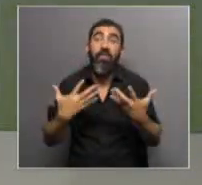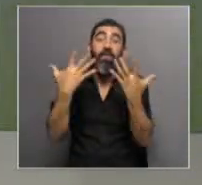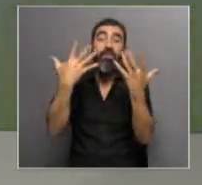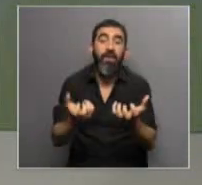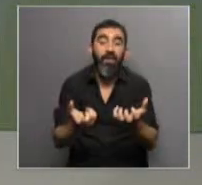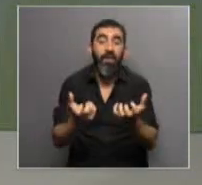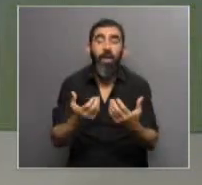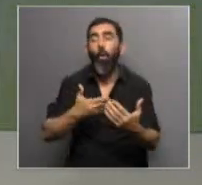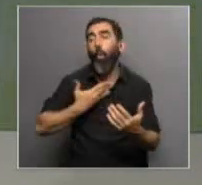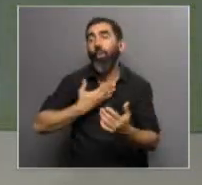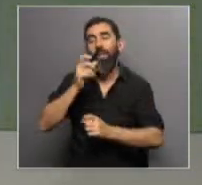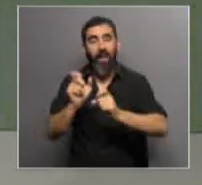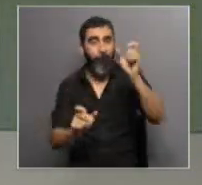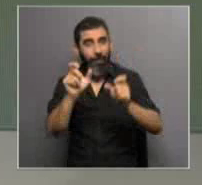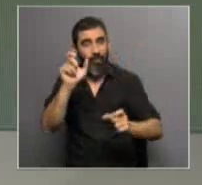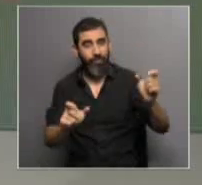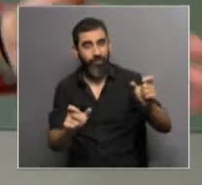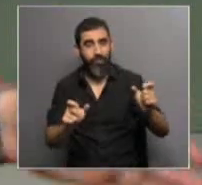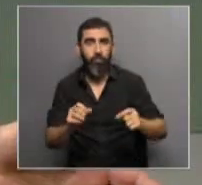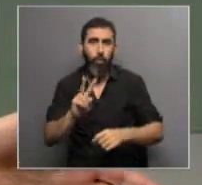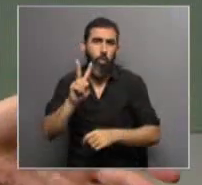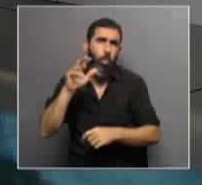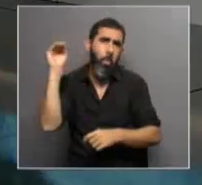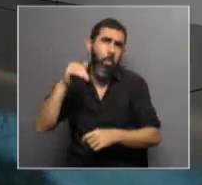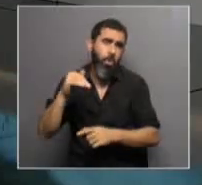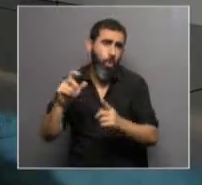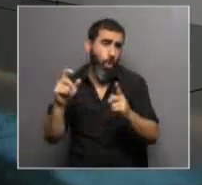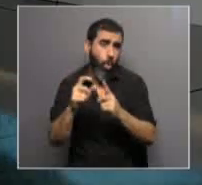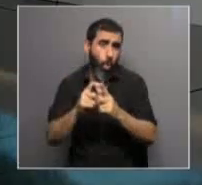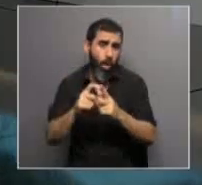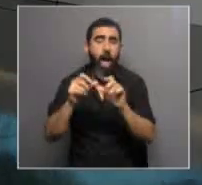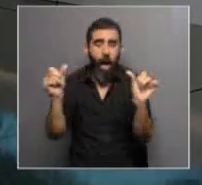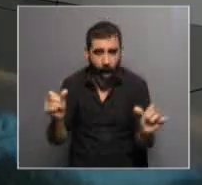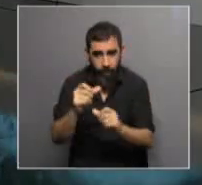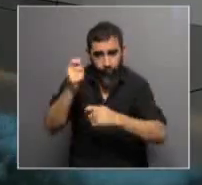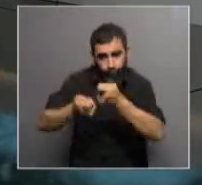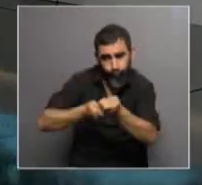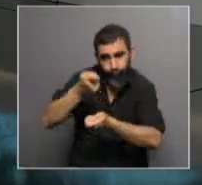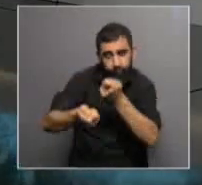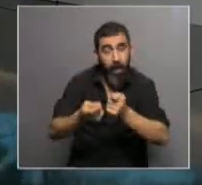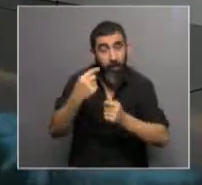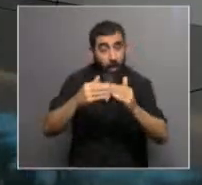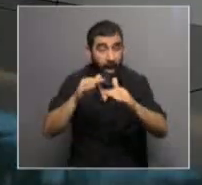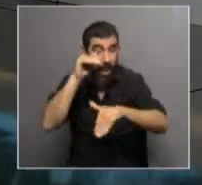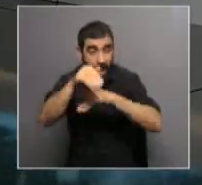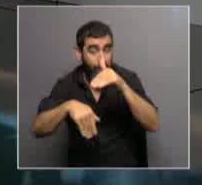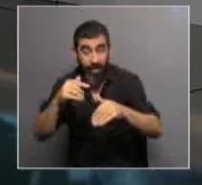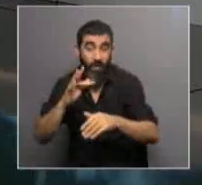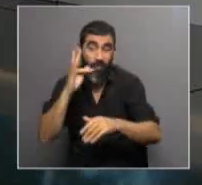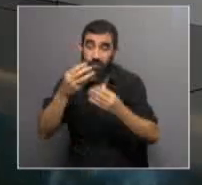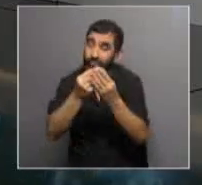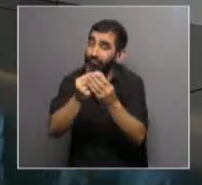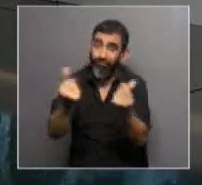poner contenta a la gente entonces bueno como dos millones de dólares esa roca si lo hacen lo que seguro que la playa por delante desaparece